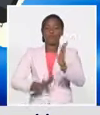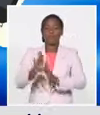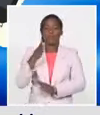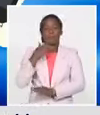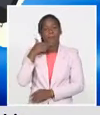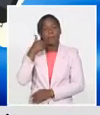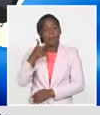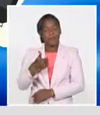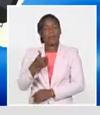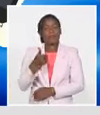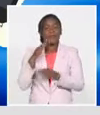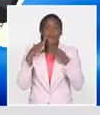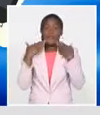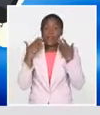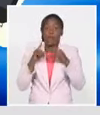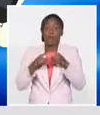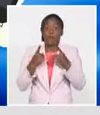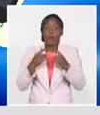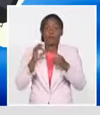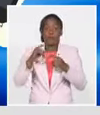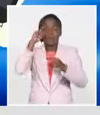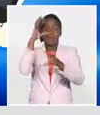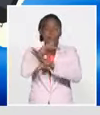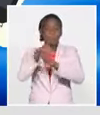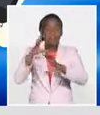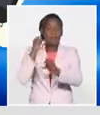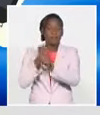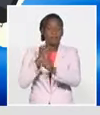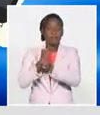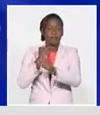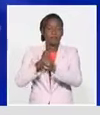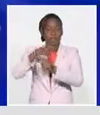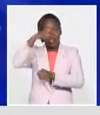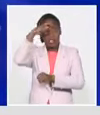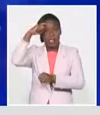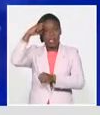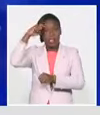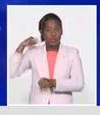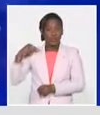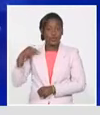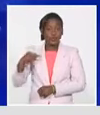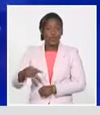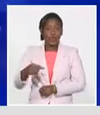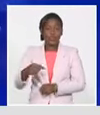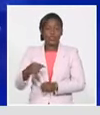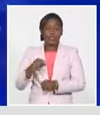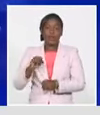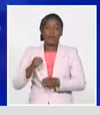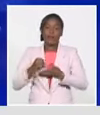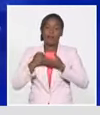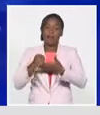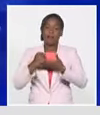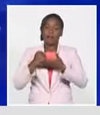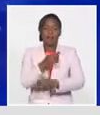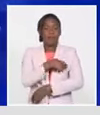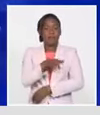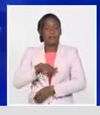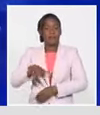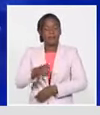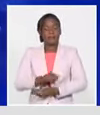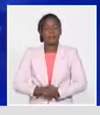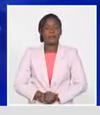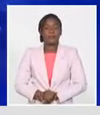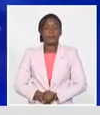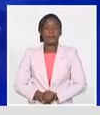paso firme en el progreso de esta inmunización. No obstante, Giselita, hace unos instantes el doctor